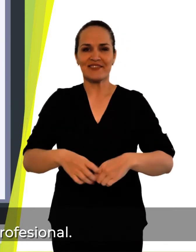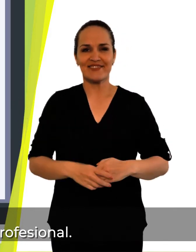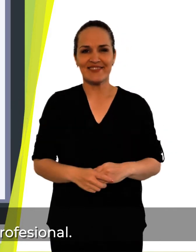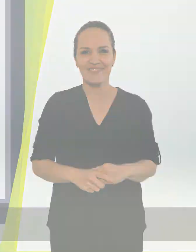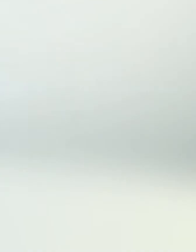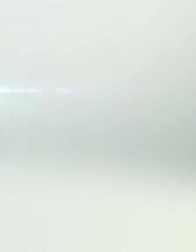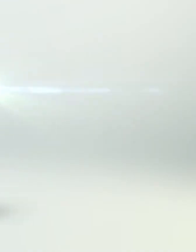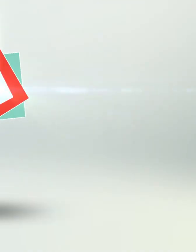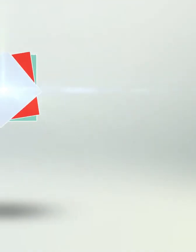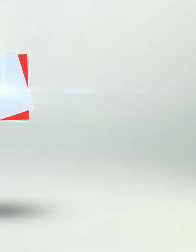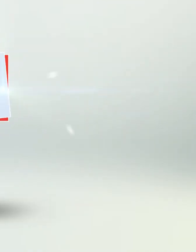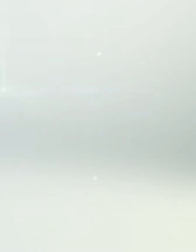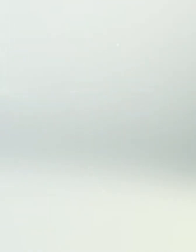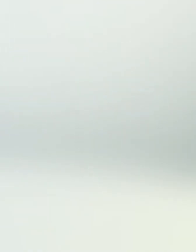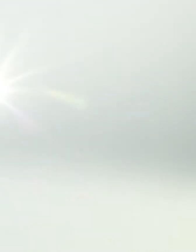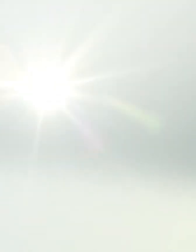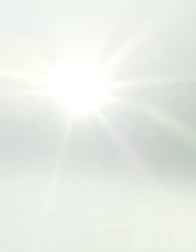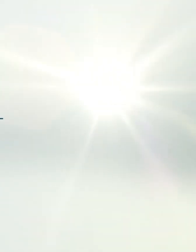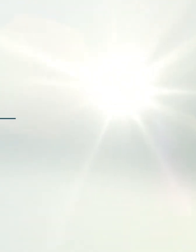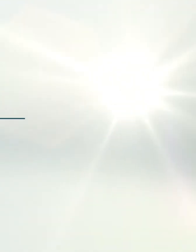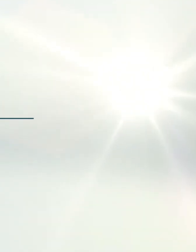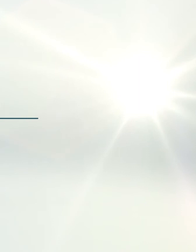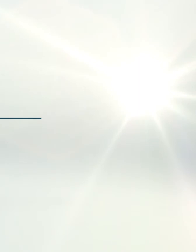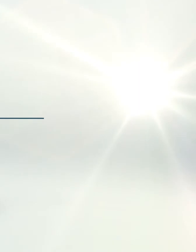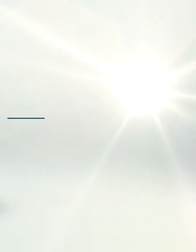¡Gracias! ¡Gracias!